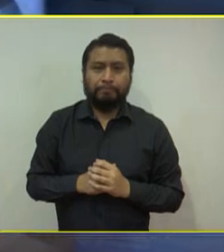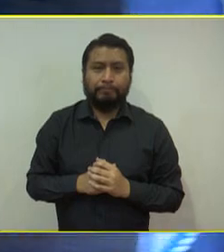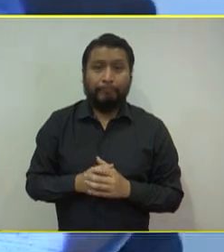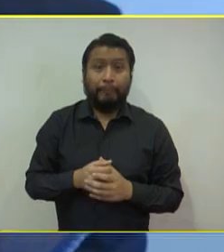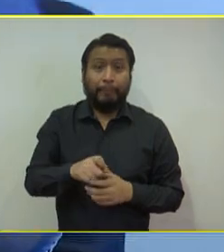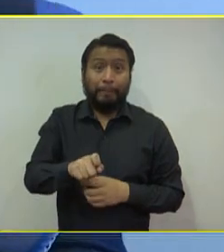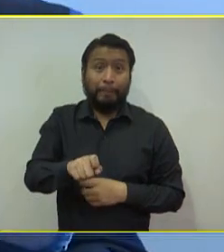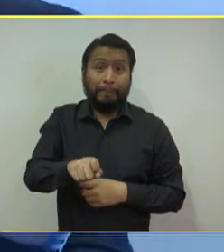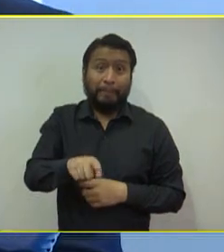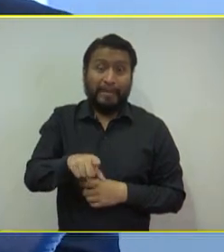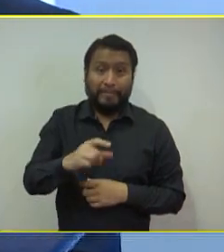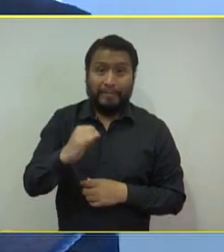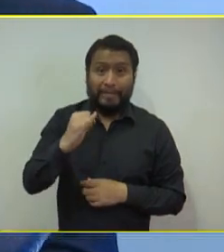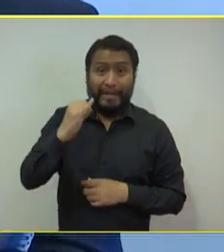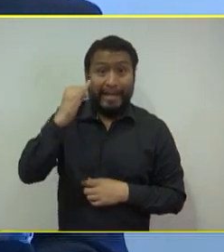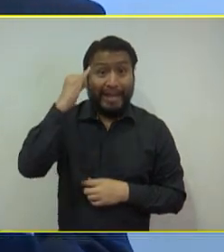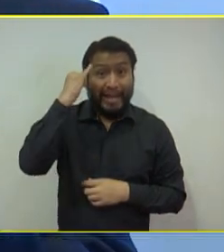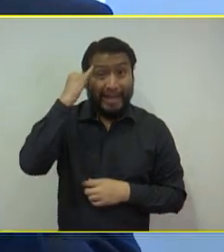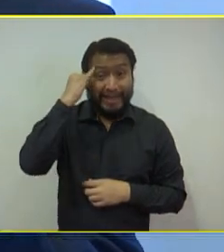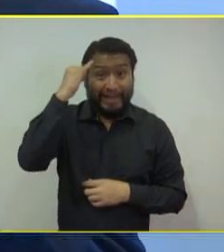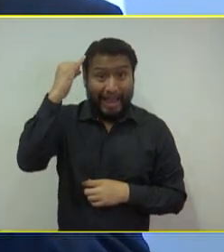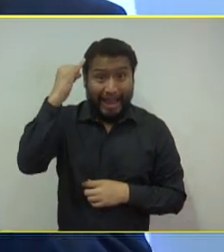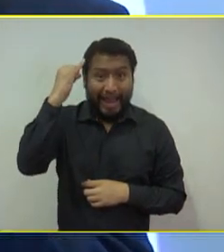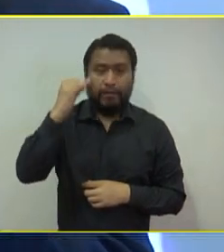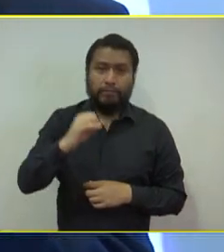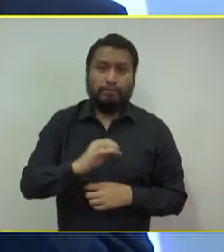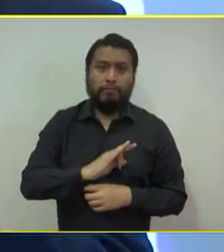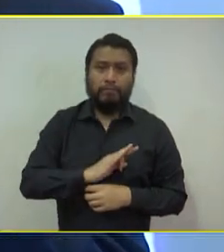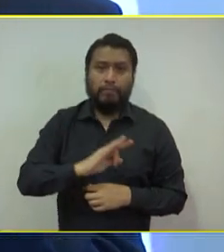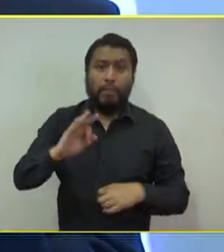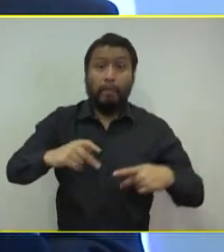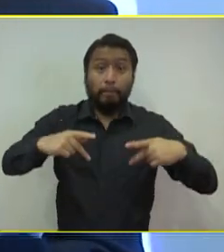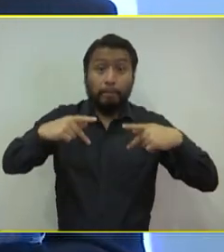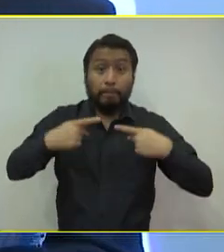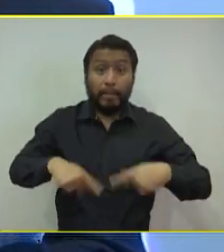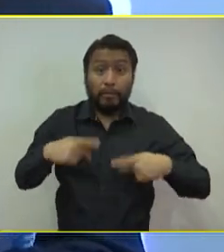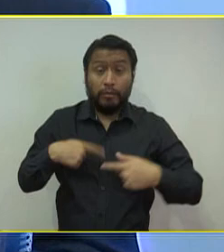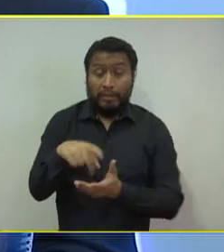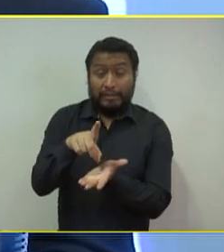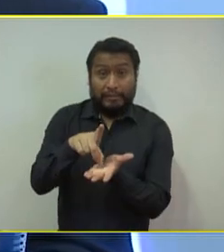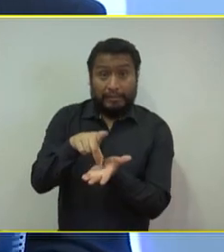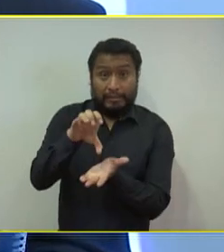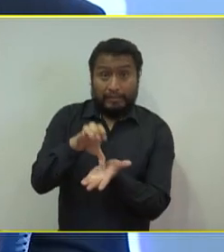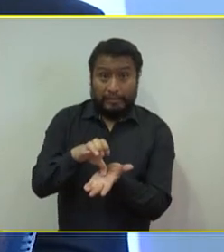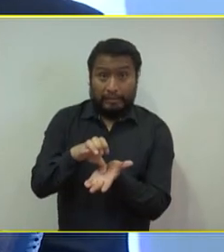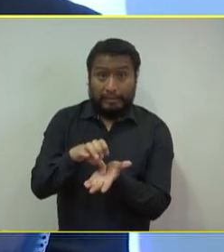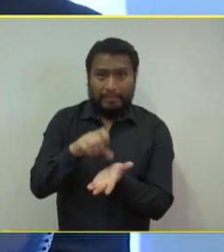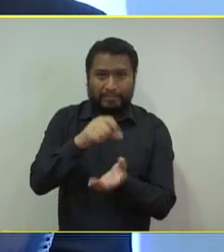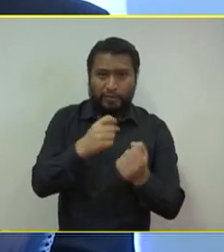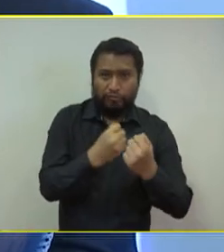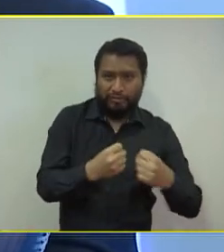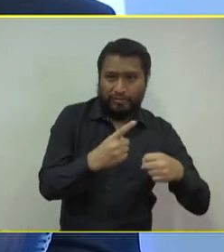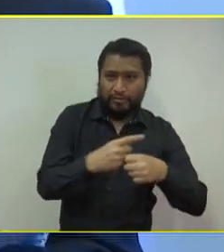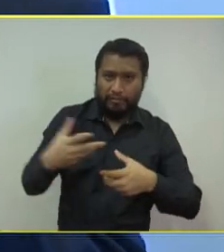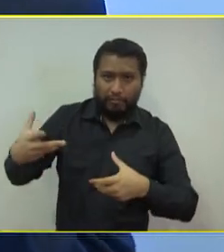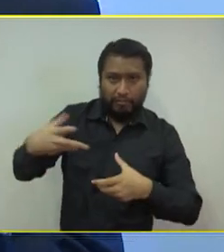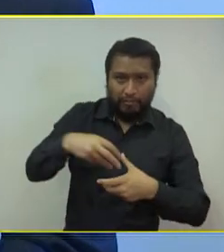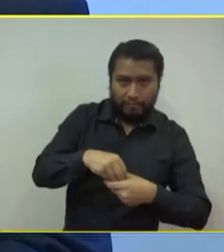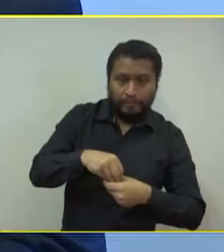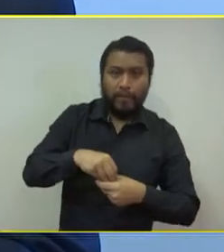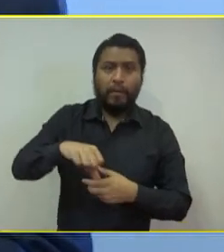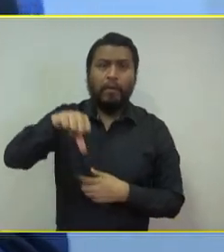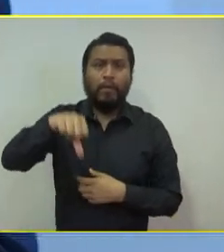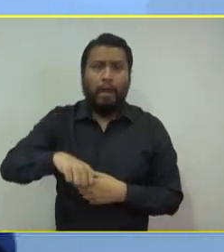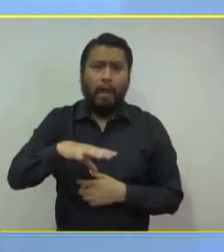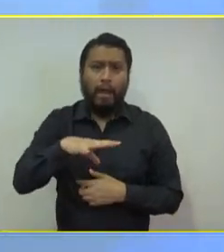idea de integrar, de incluir a las personas discapacitadas en nuestra sociedad, tenemos hoy